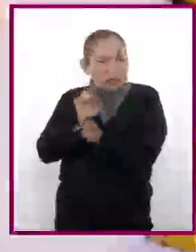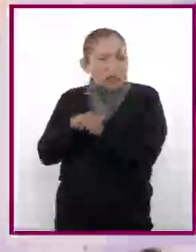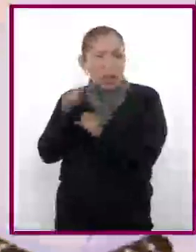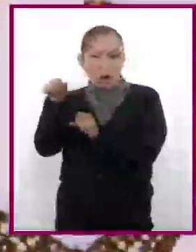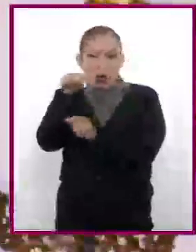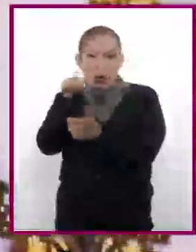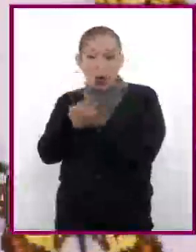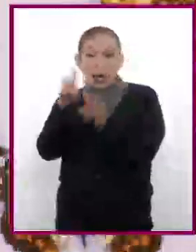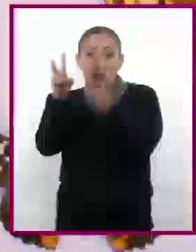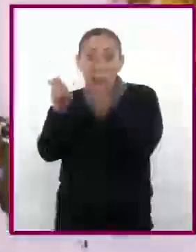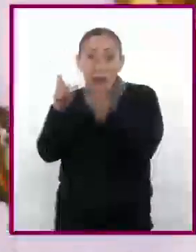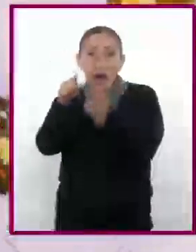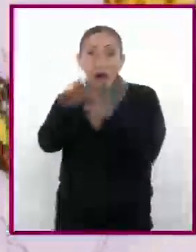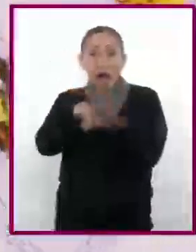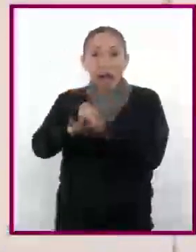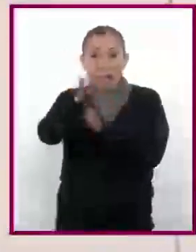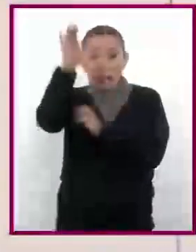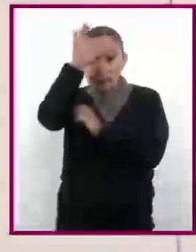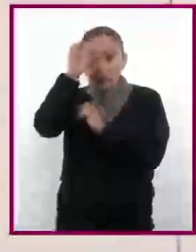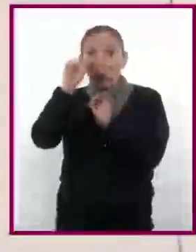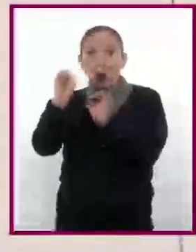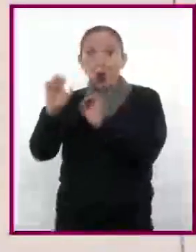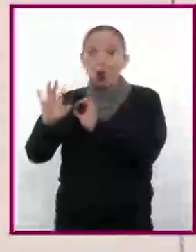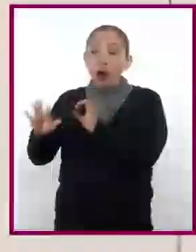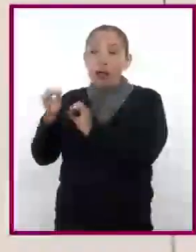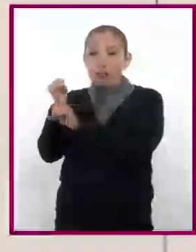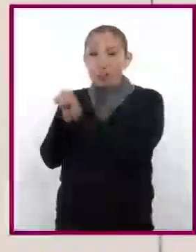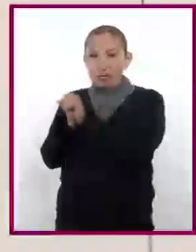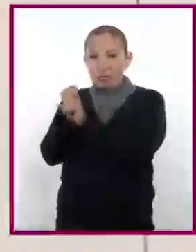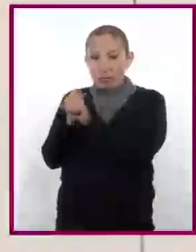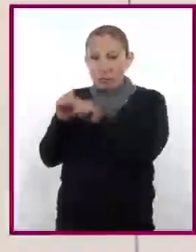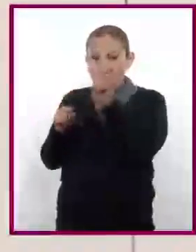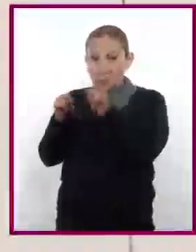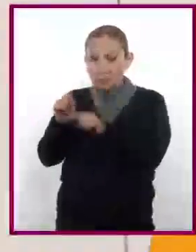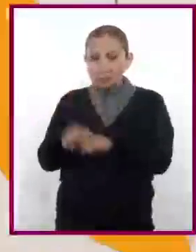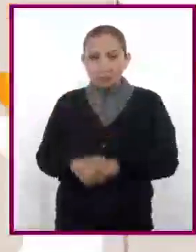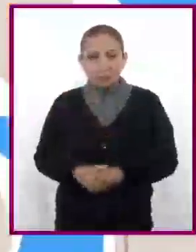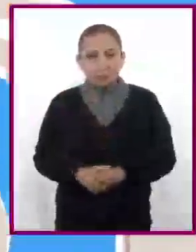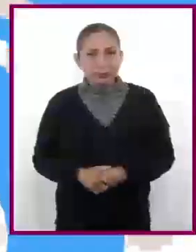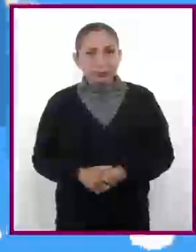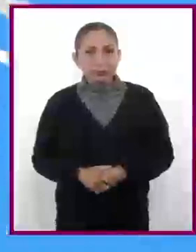específicos, provenientes de una disciplina o de un campo de estudio determinado.